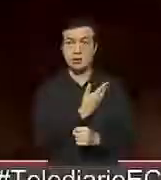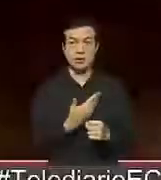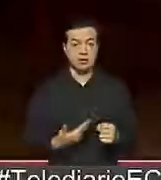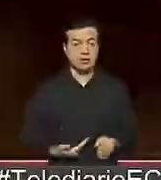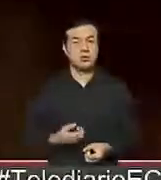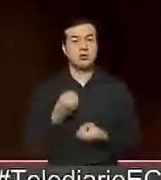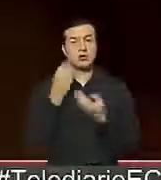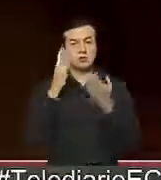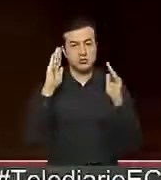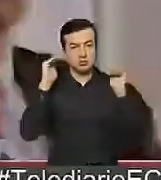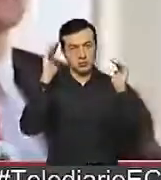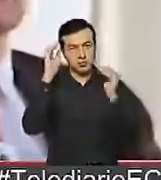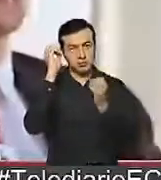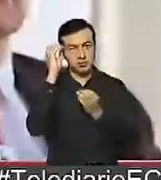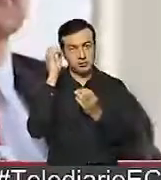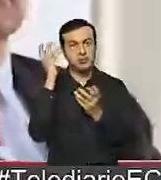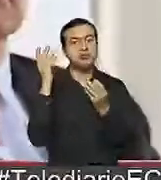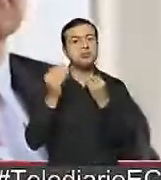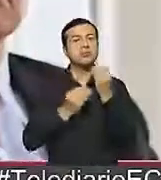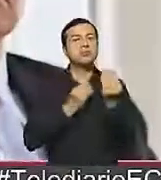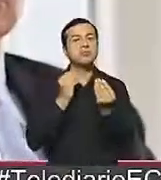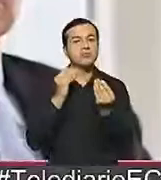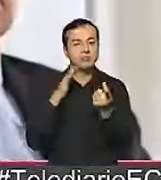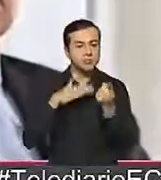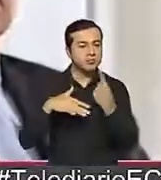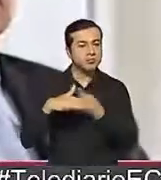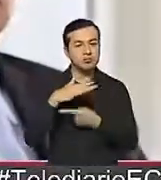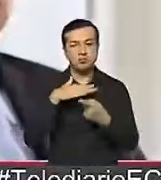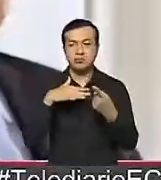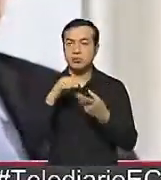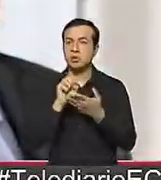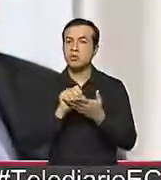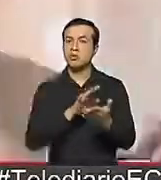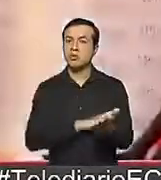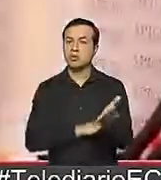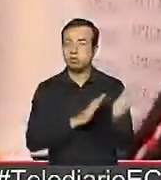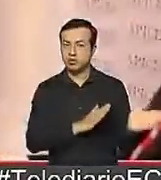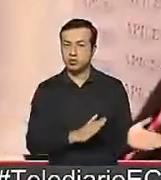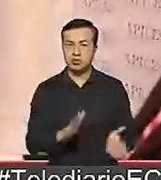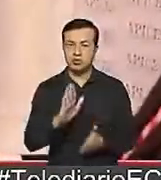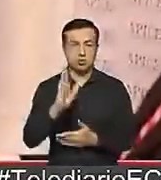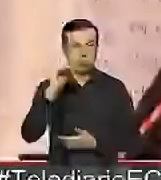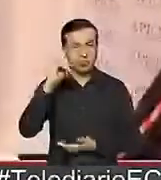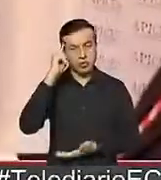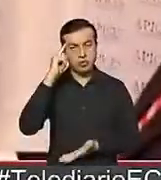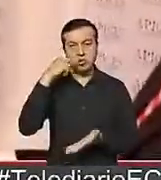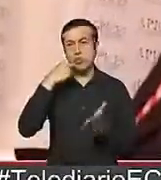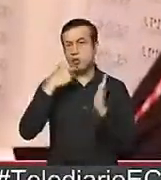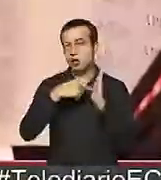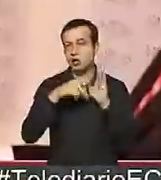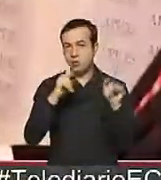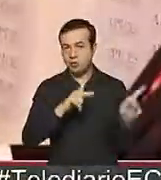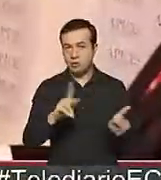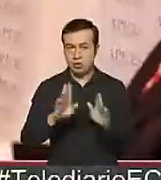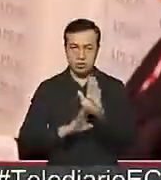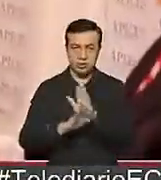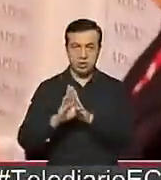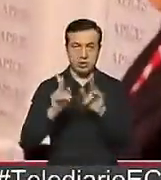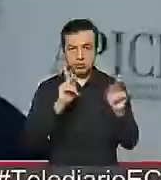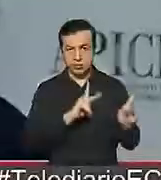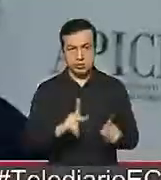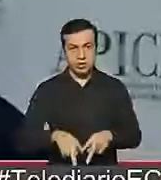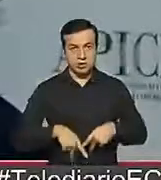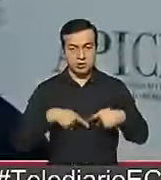una charla magistral donde también puso en contexto las políticas y proyectos que desarrolla en su gobierno, como el Plan Prosperidad y el Plan Toda una